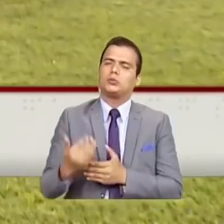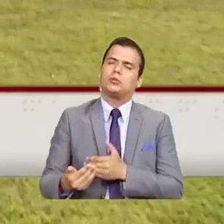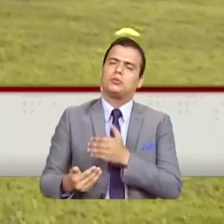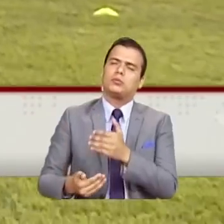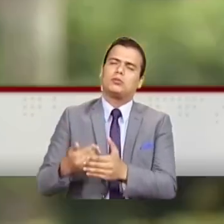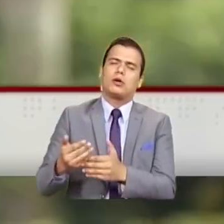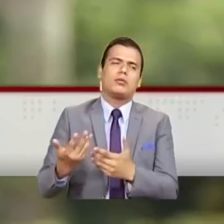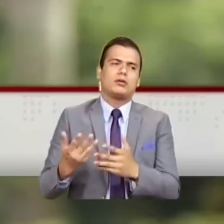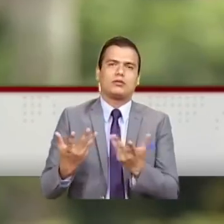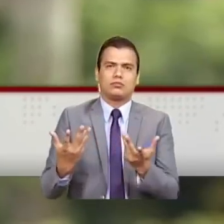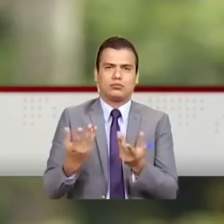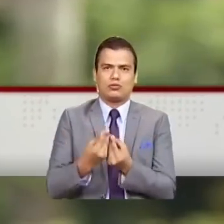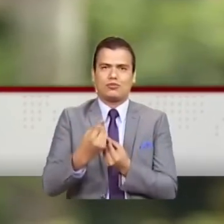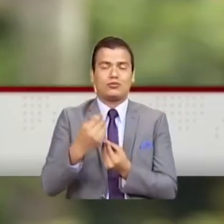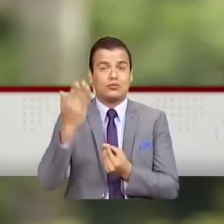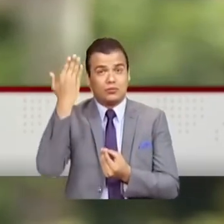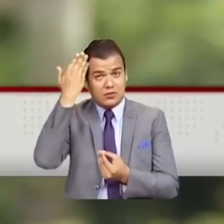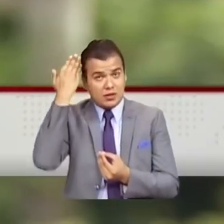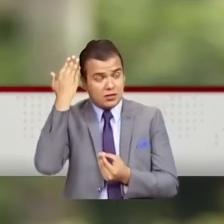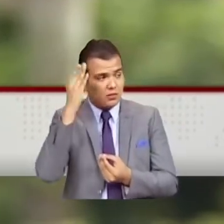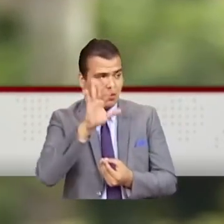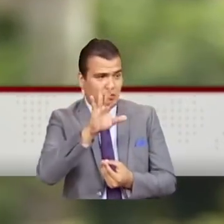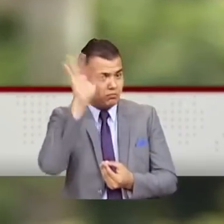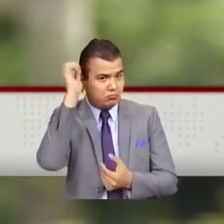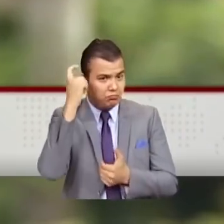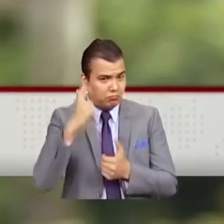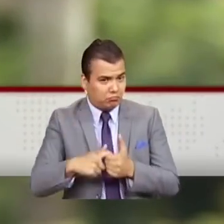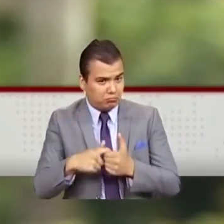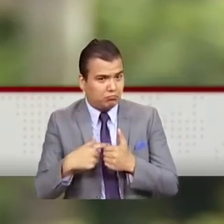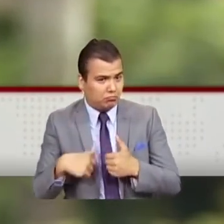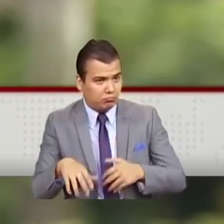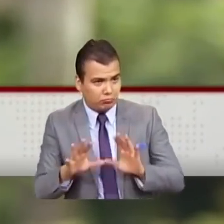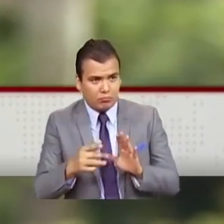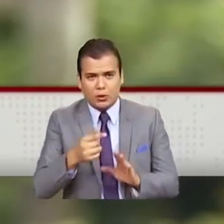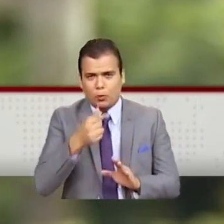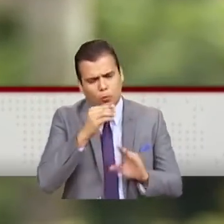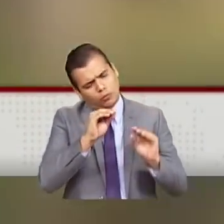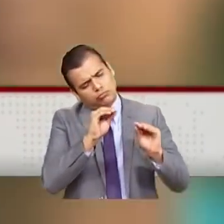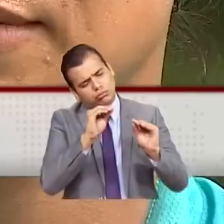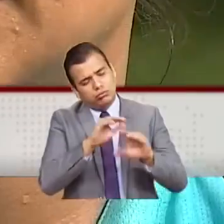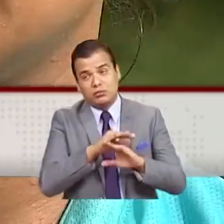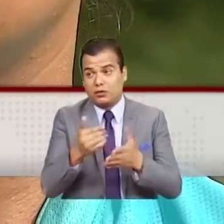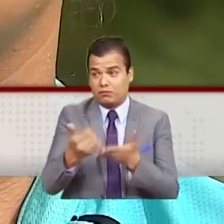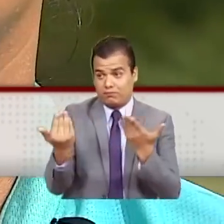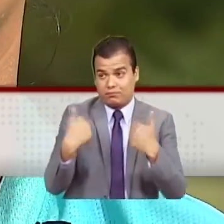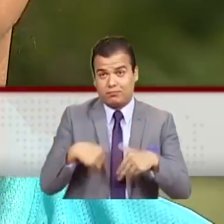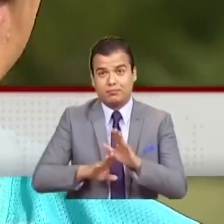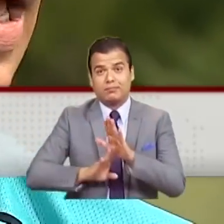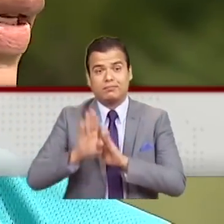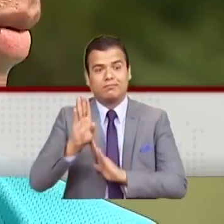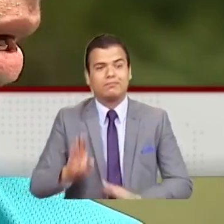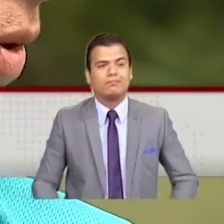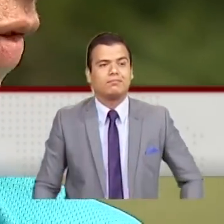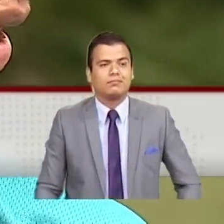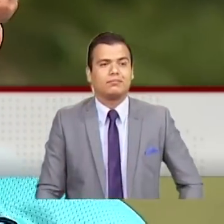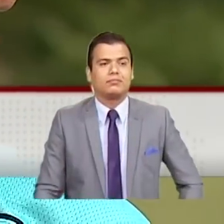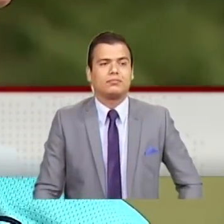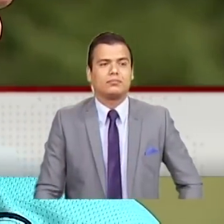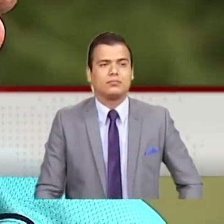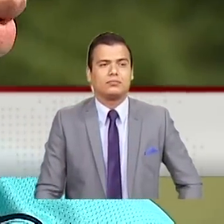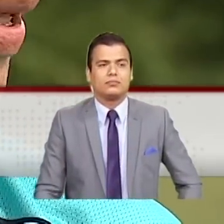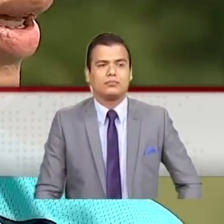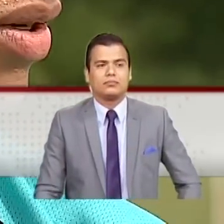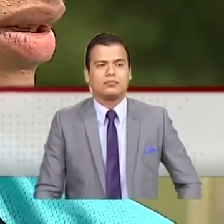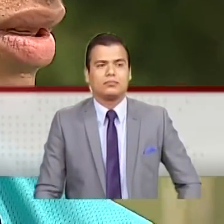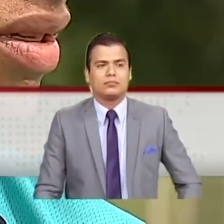sucesivamente en la Asociación de Árbitros del Cerrito pues me dio la oportunidad de estar en donde estoy en ese momento. Si quieres le decíamos al profe que me